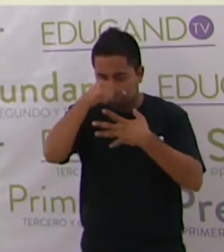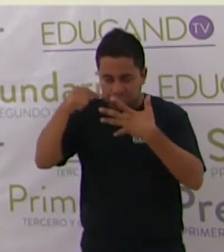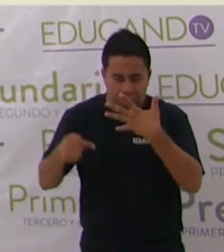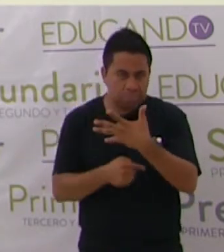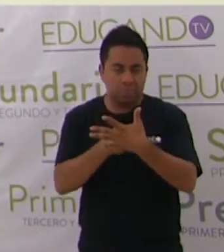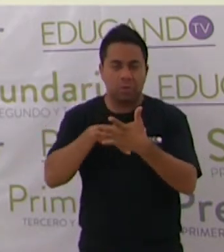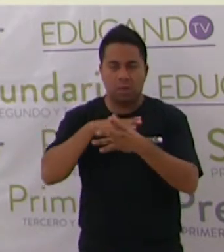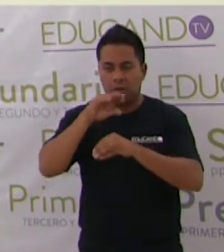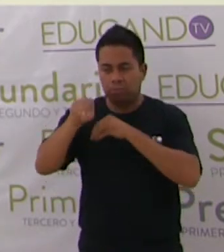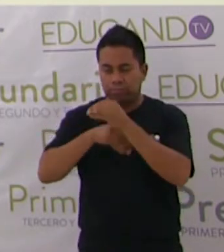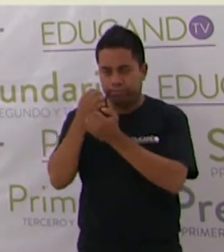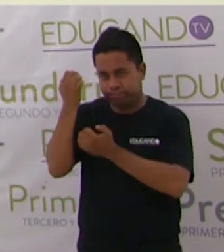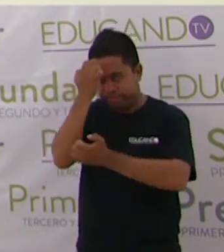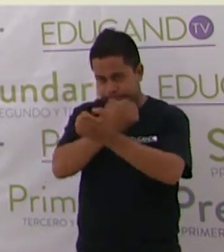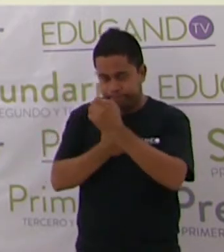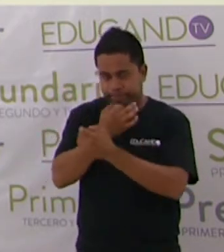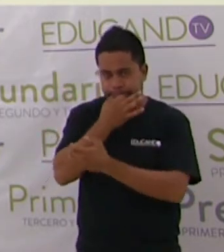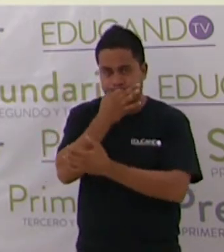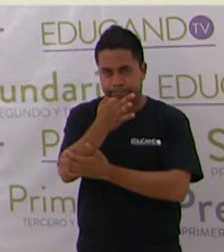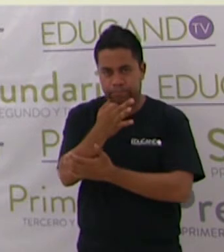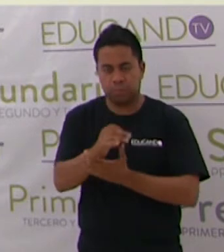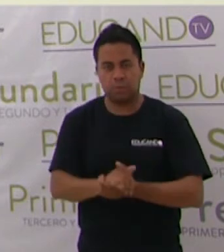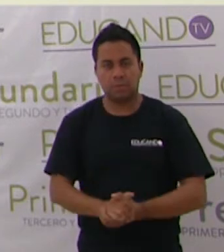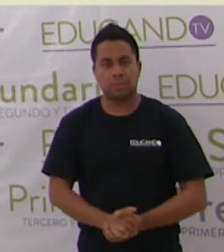hemos analizado, que hemos dicho.